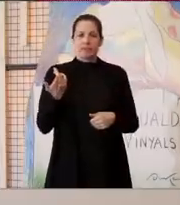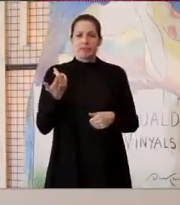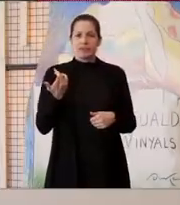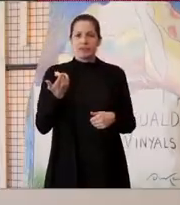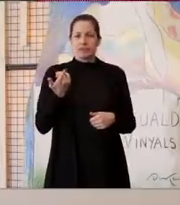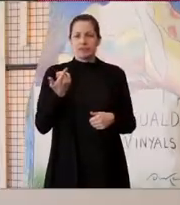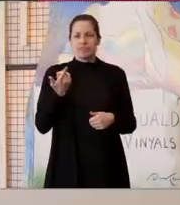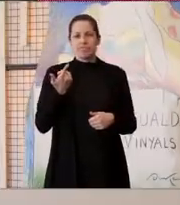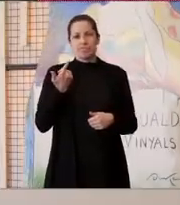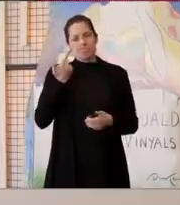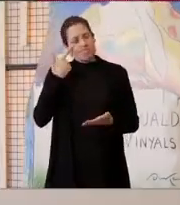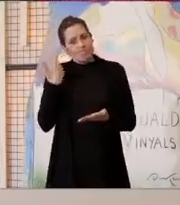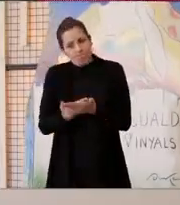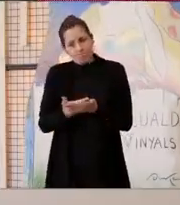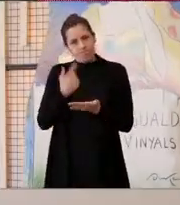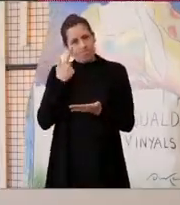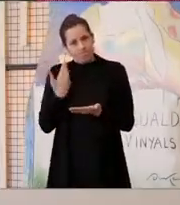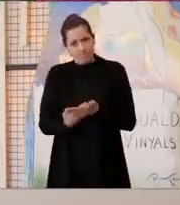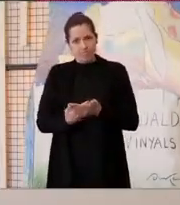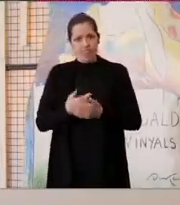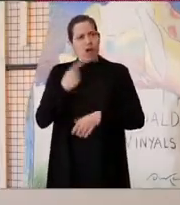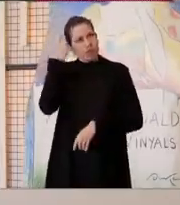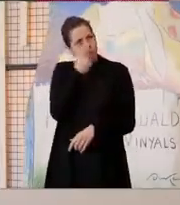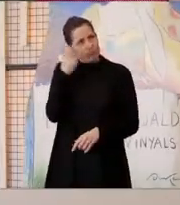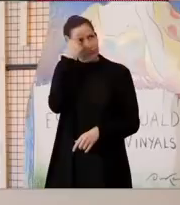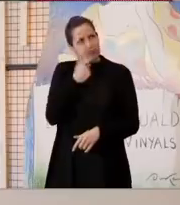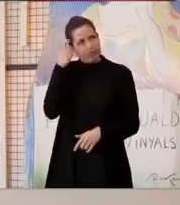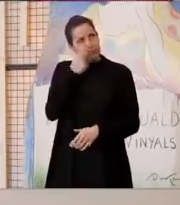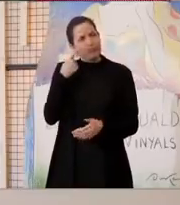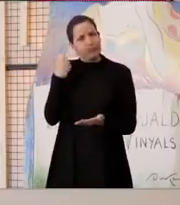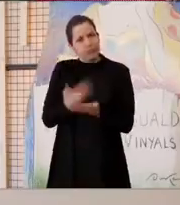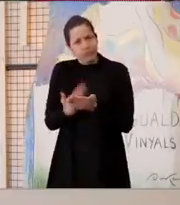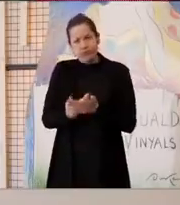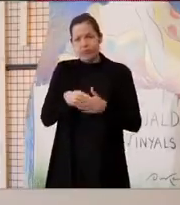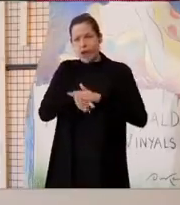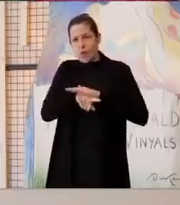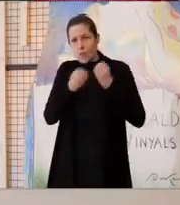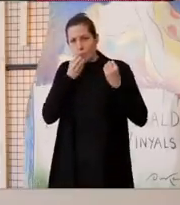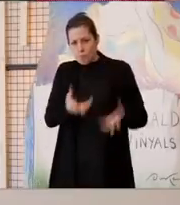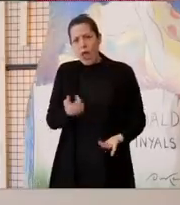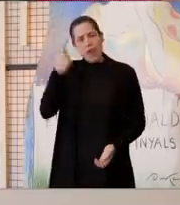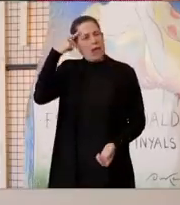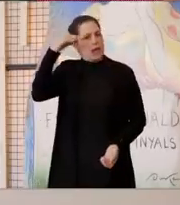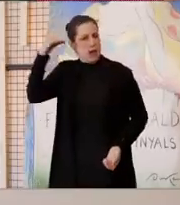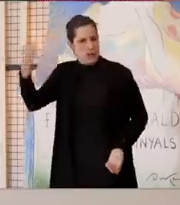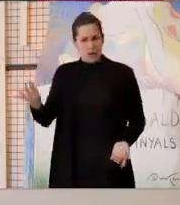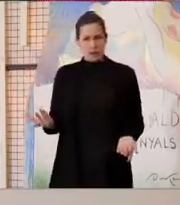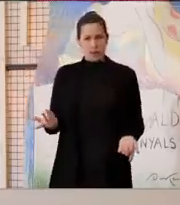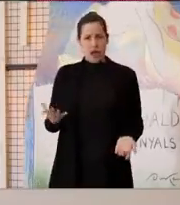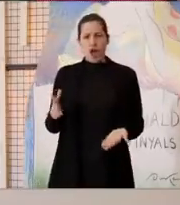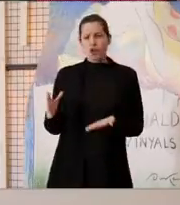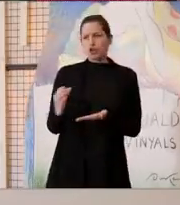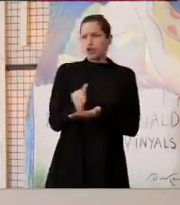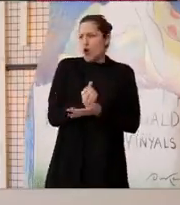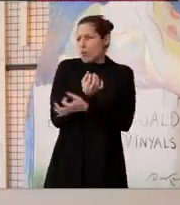demostrando lo enorme buena gestora que eres lo listísima que eres que todo tiene